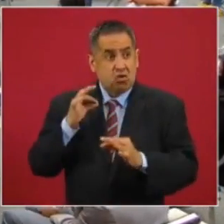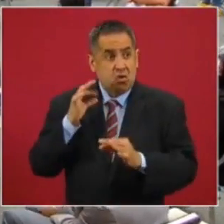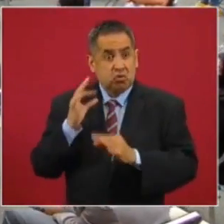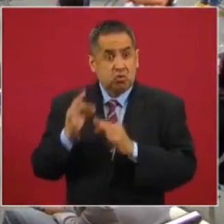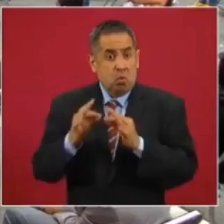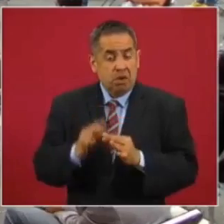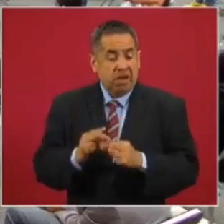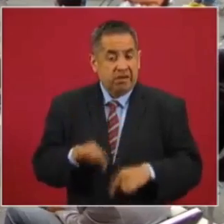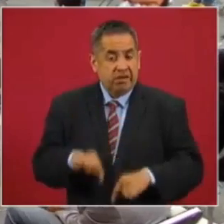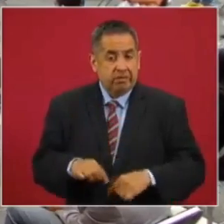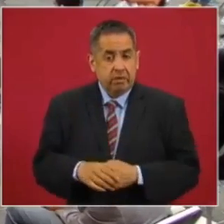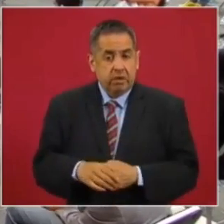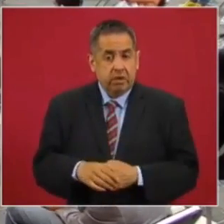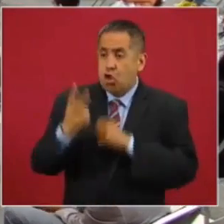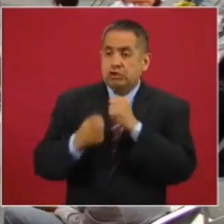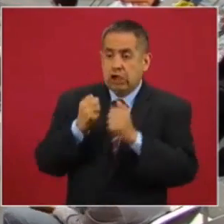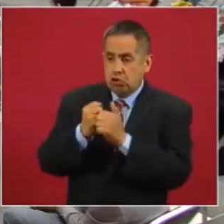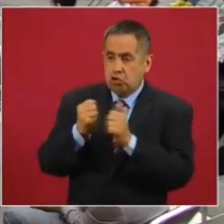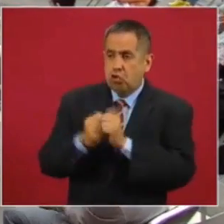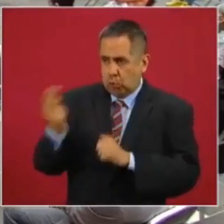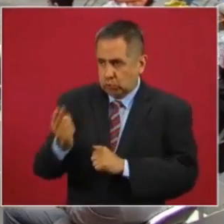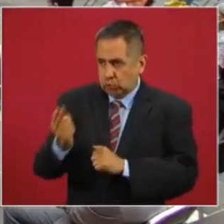años de estar con usted